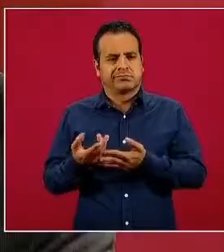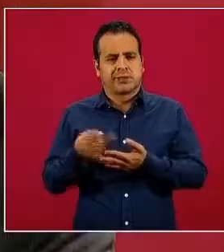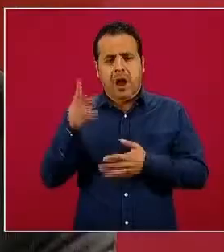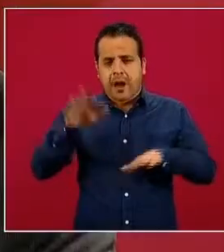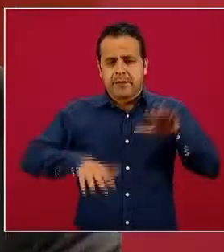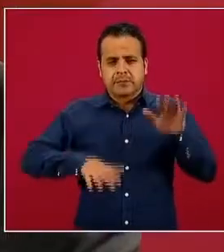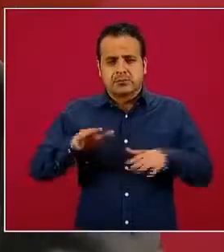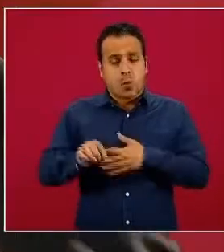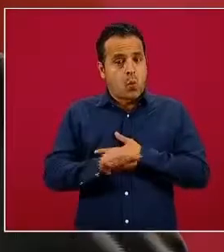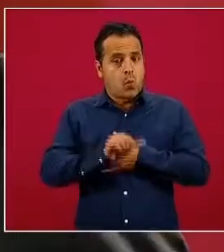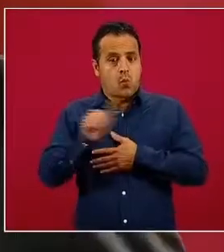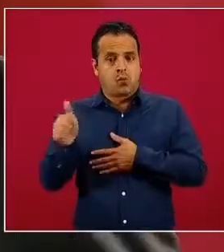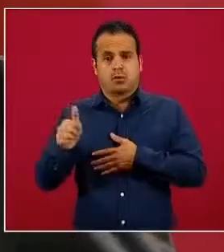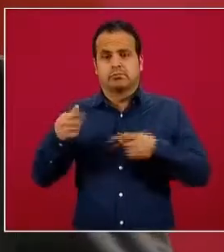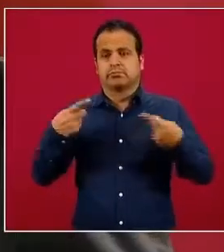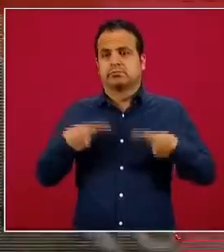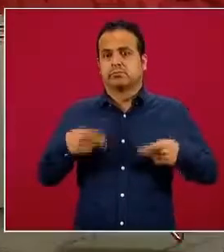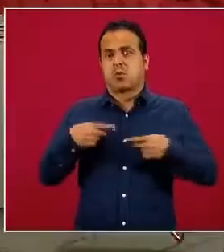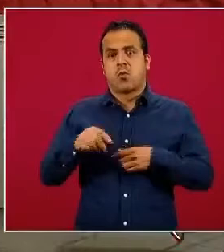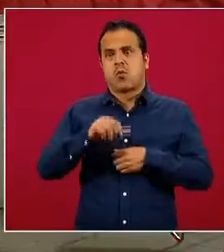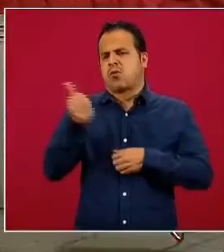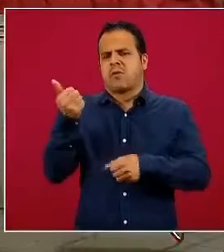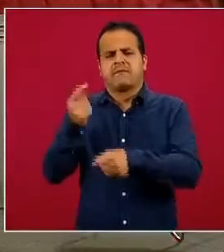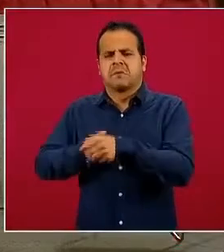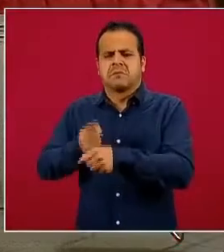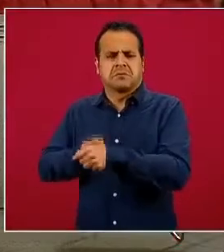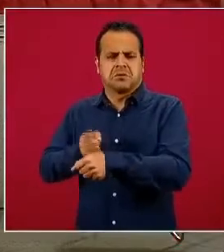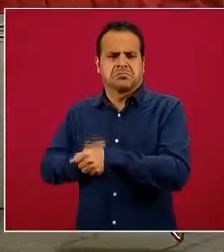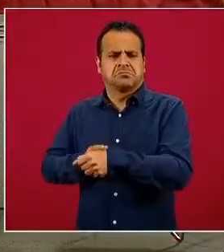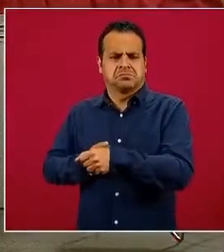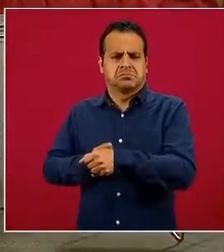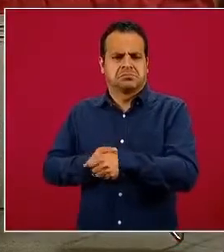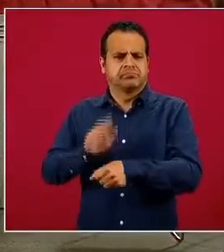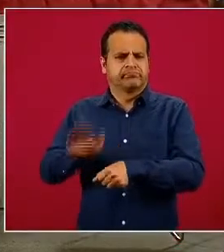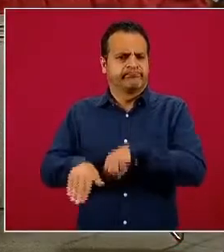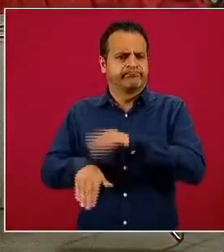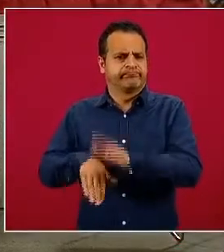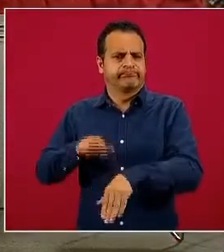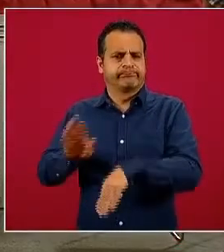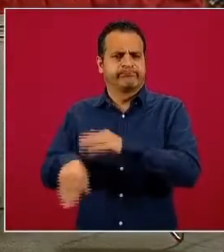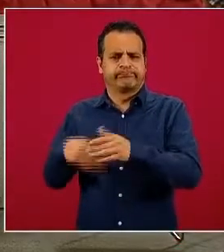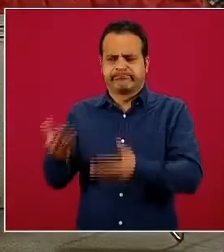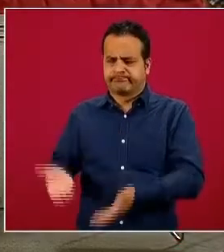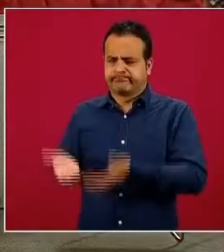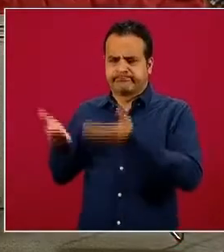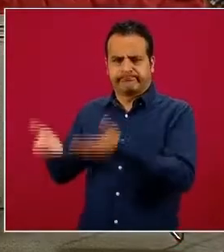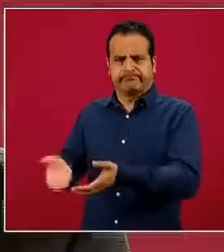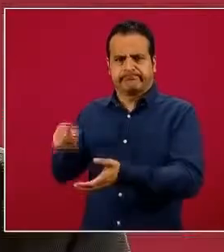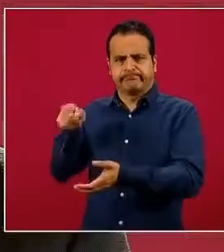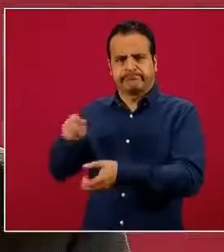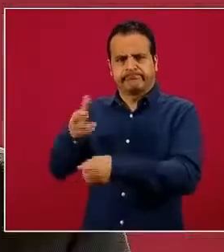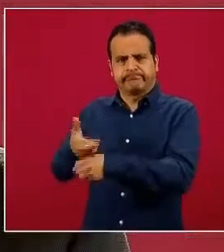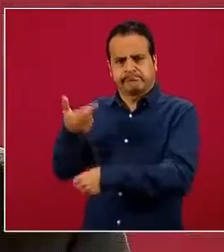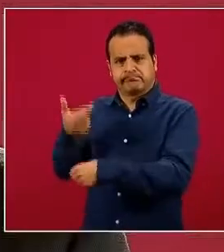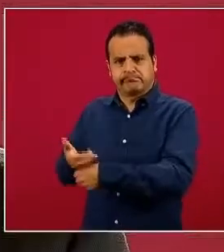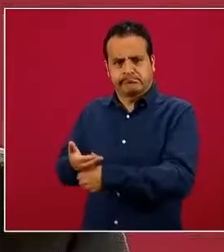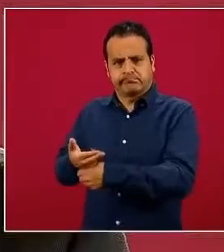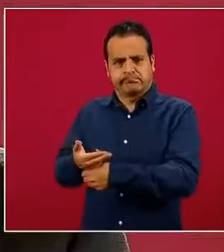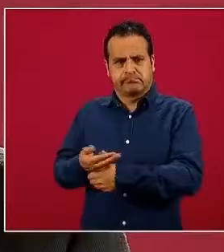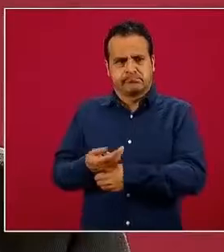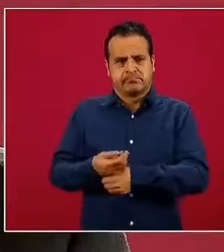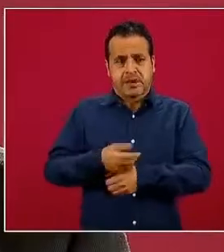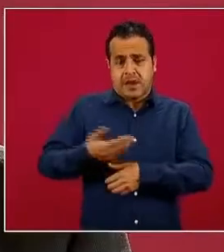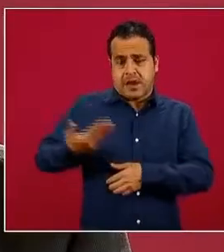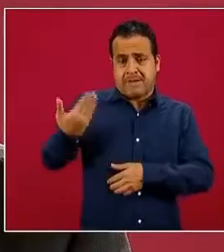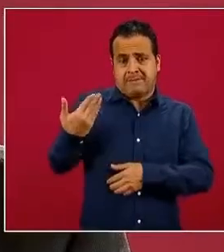perdiendo seres queridos. Nuestra propia amiga y secretaria querida Alejandra, que acaba de perder a su padre hace menos de